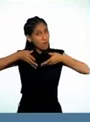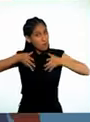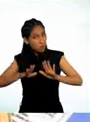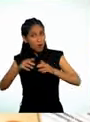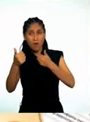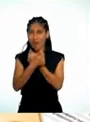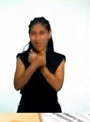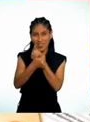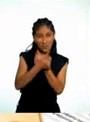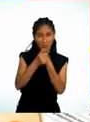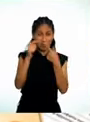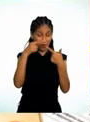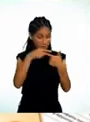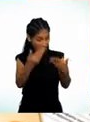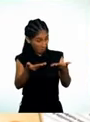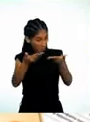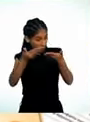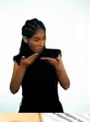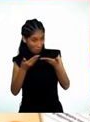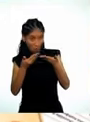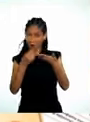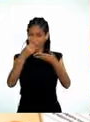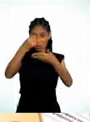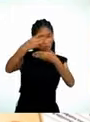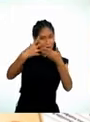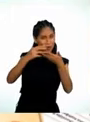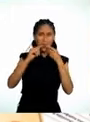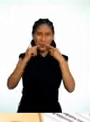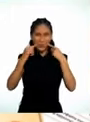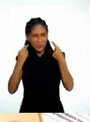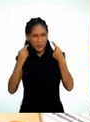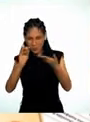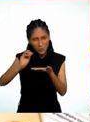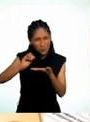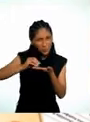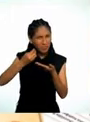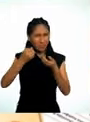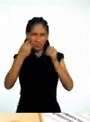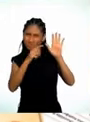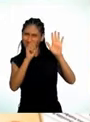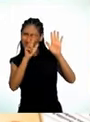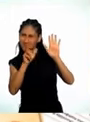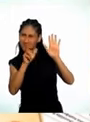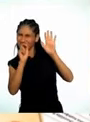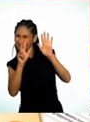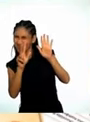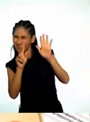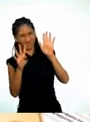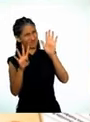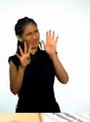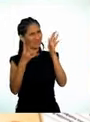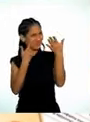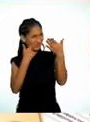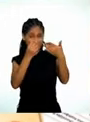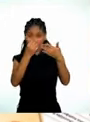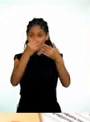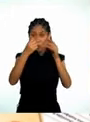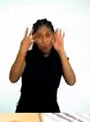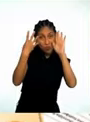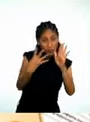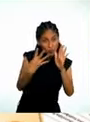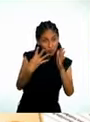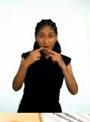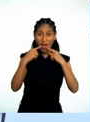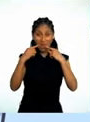en cuanto a si se ve a night like a